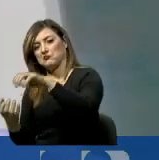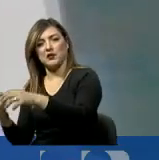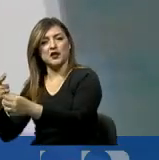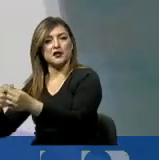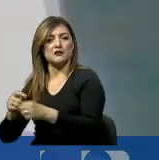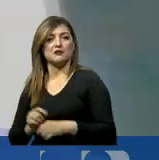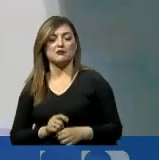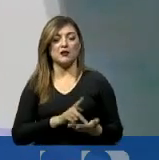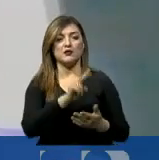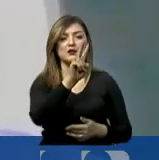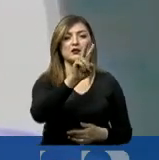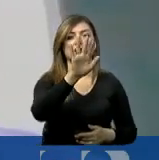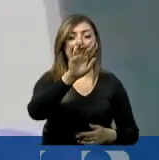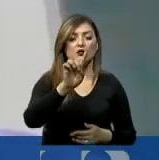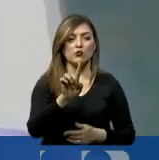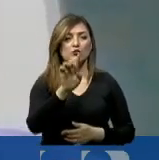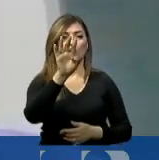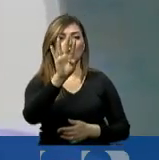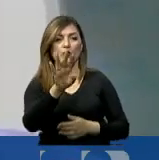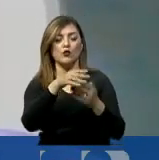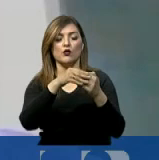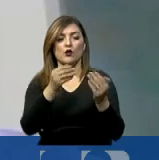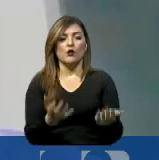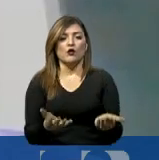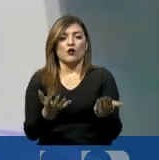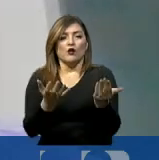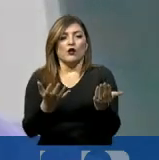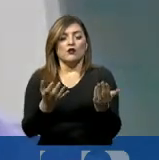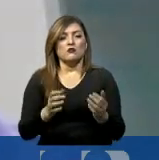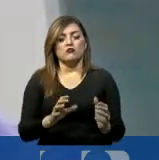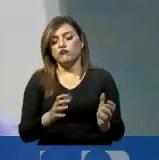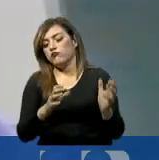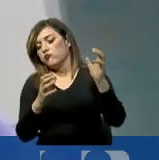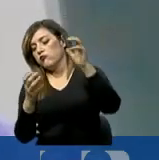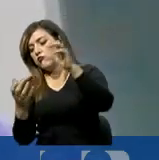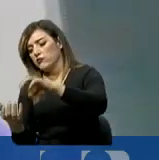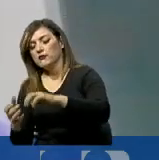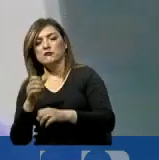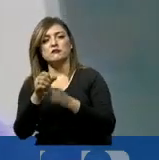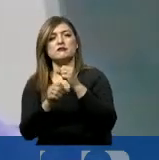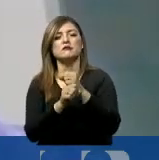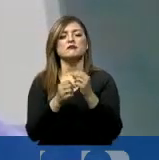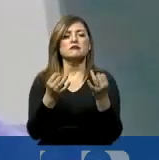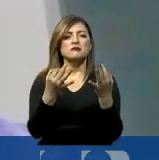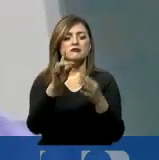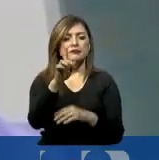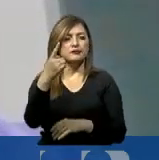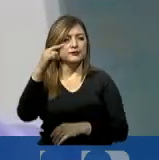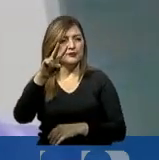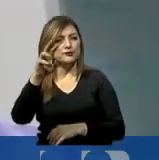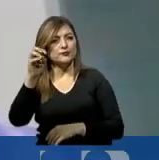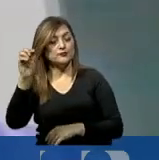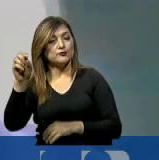25.4 dólares por tonelada dispuesta ya en el relleno una acción anual de aproximadamente un millón